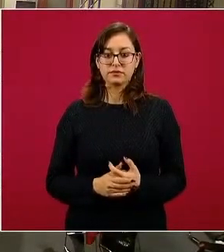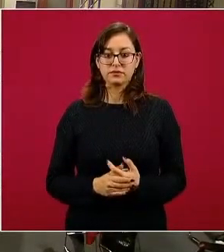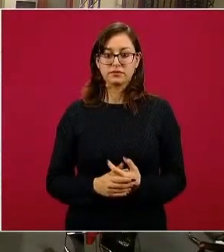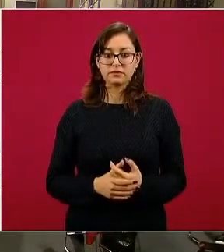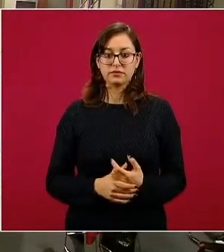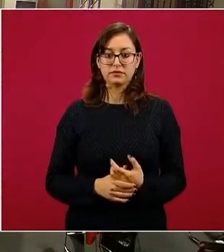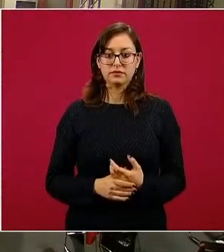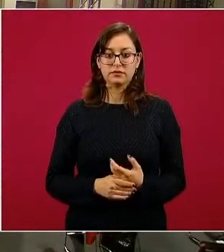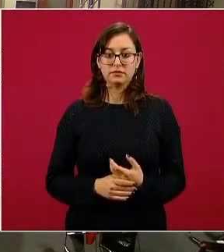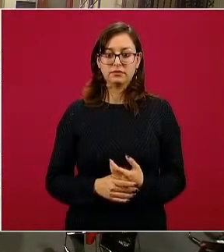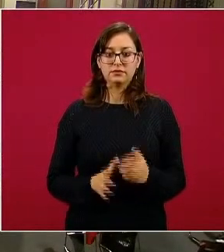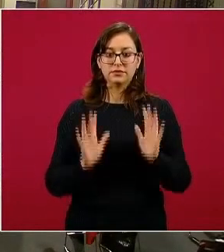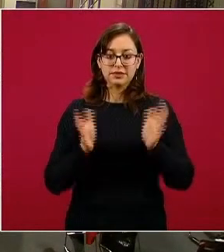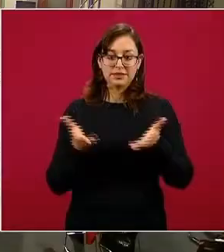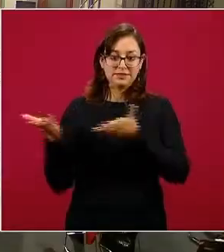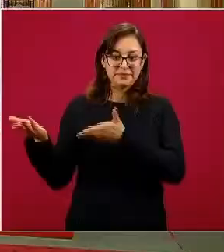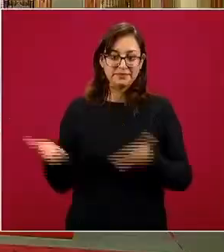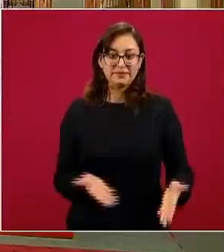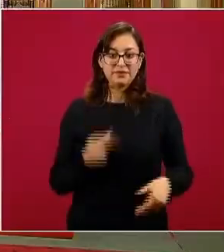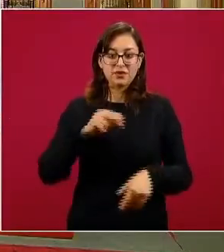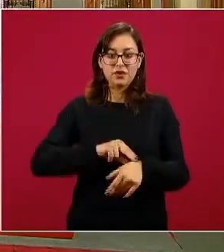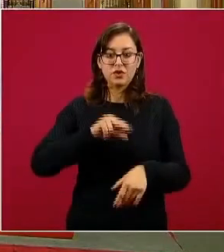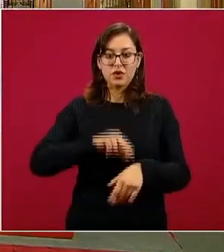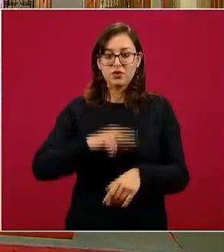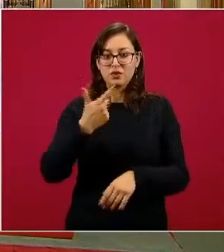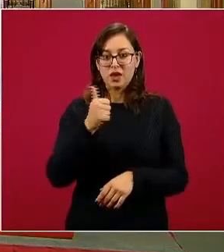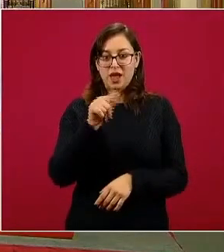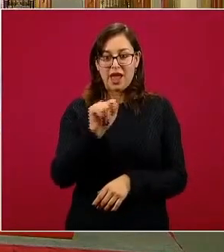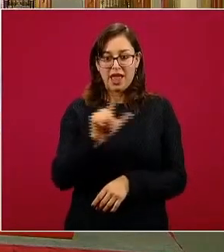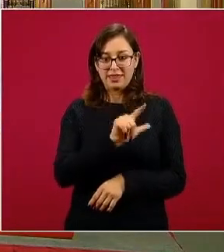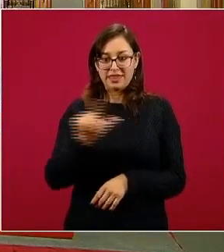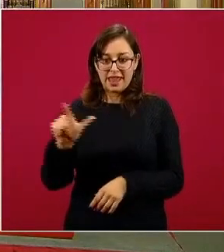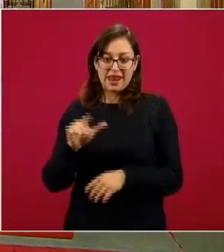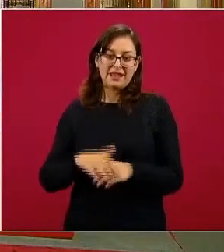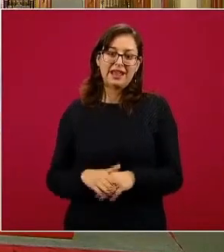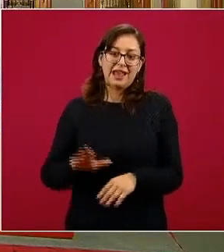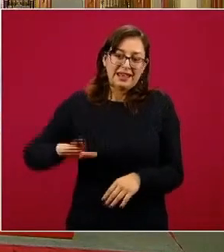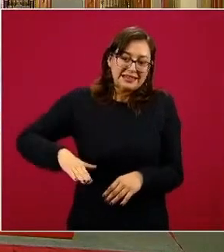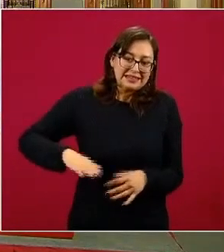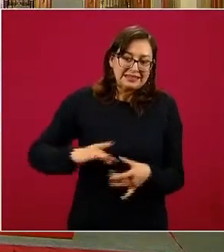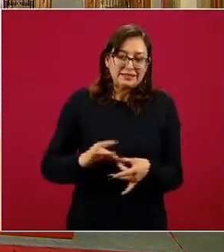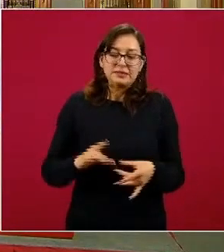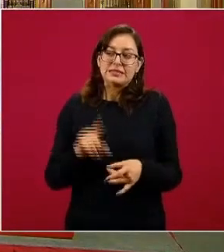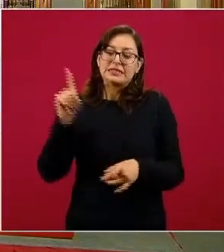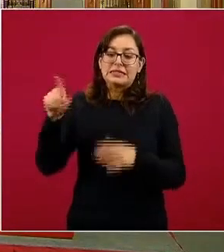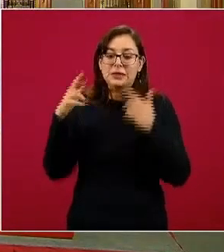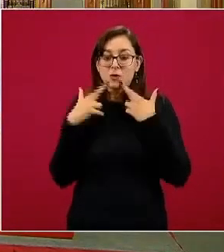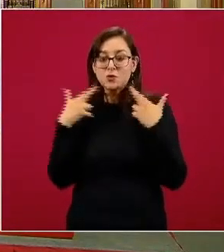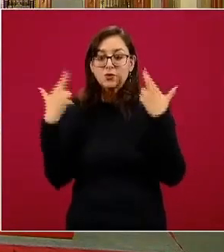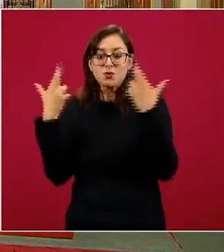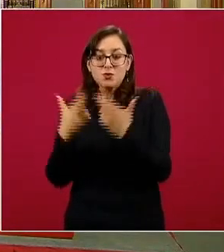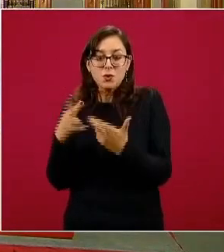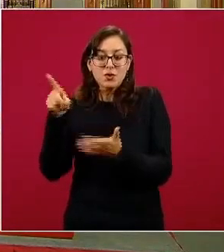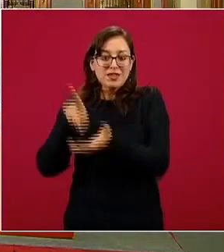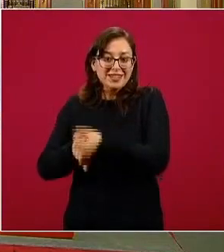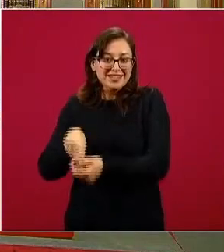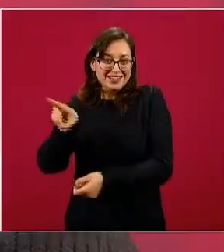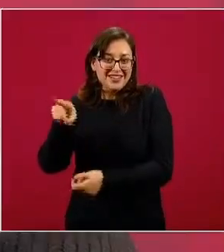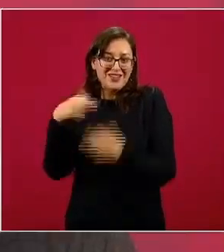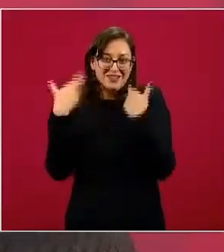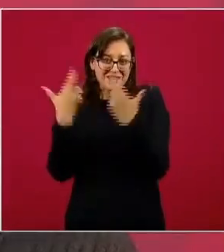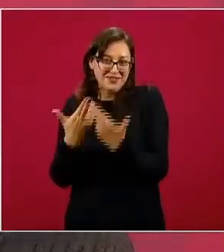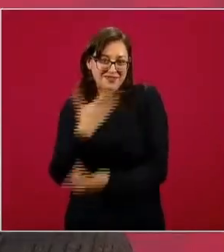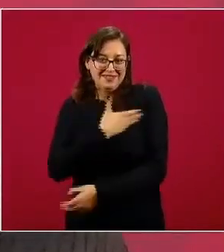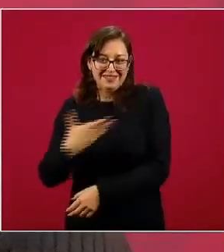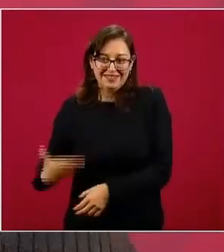Ya nos acompaña el doctor Hugo López-Gatell. Como decíamos al principio, estábamos terminando la reunión con el señor presidente, es la reunión